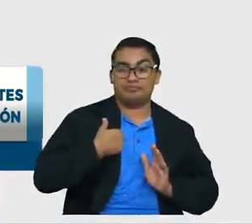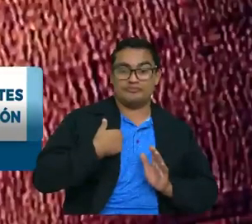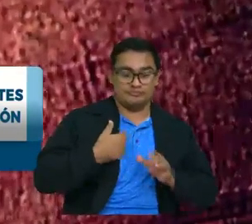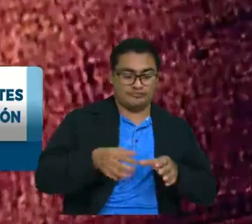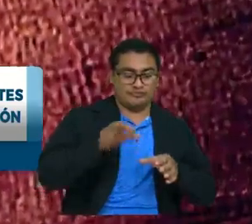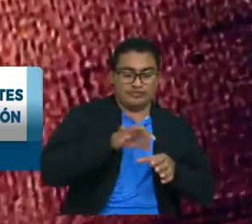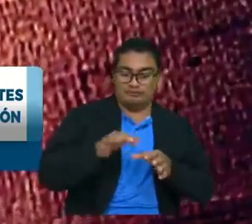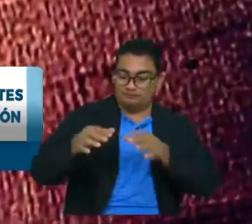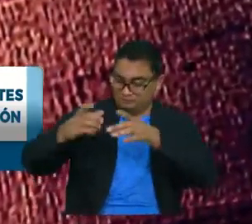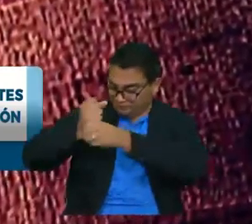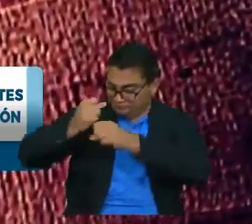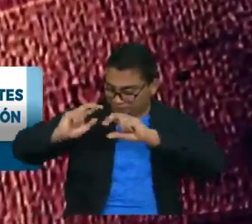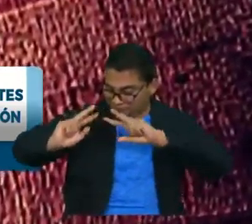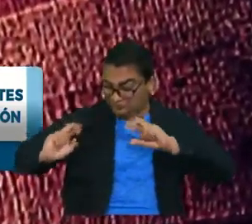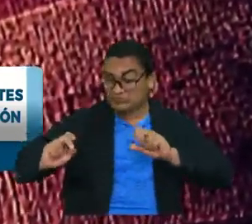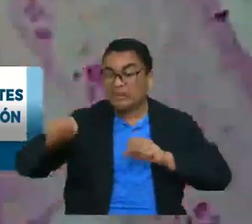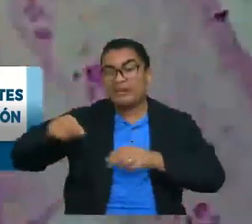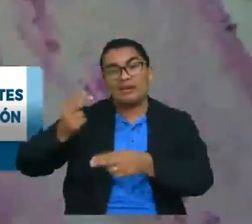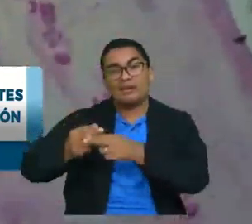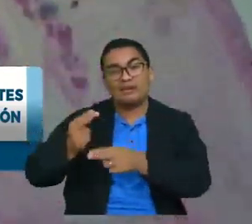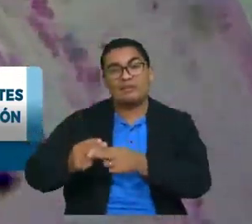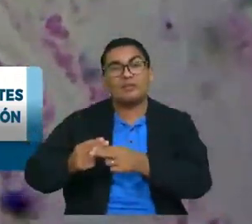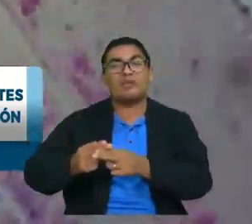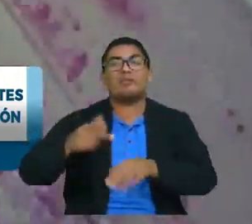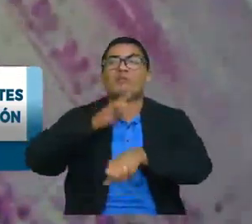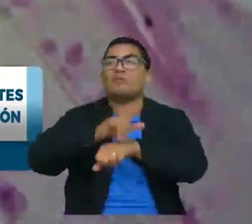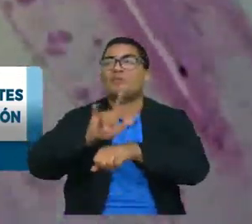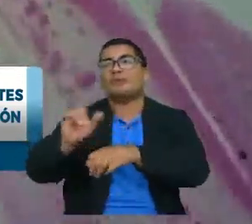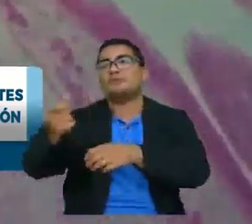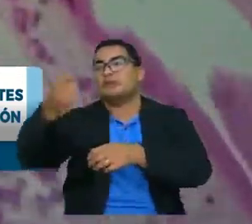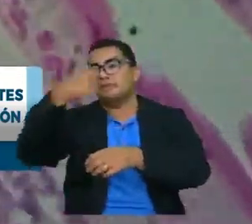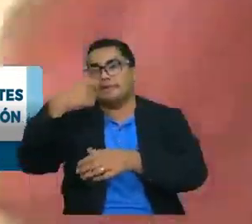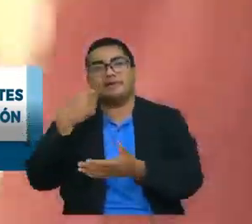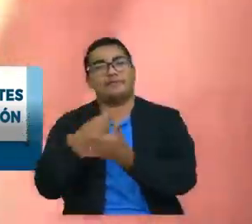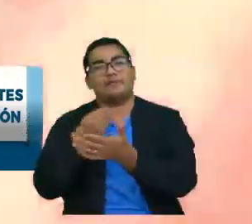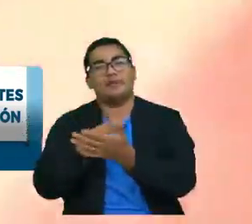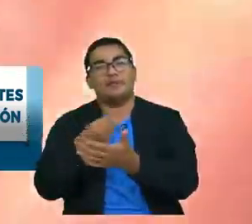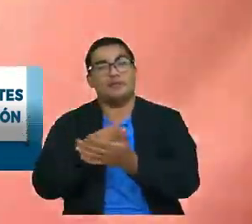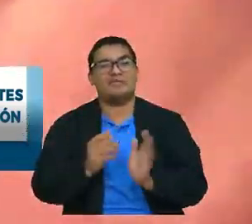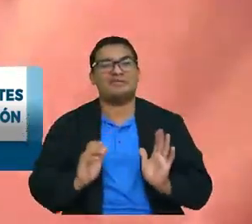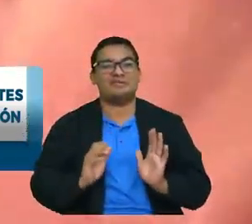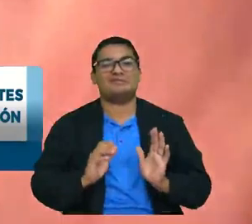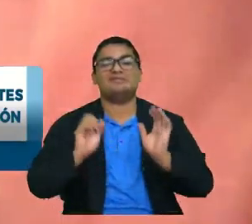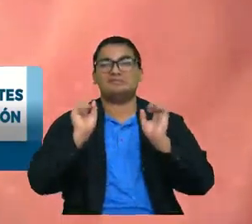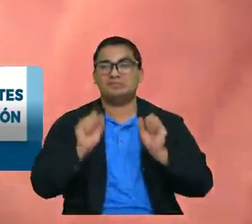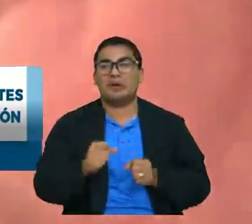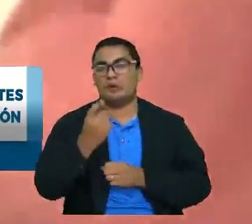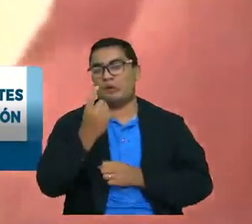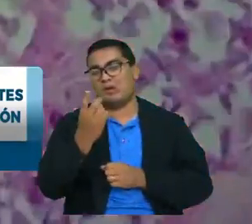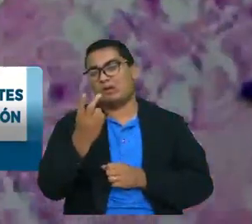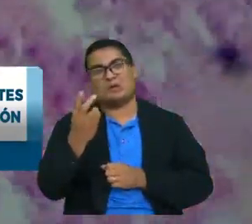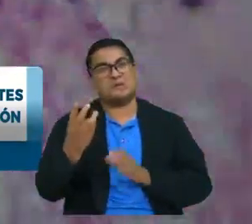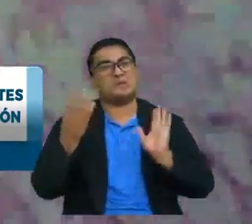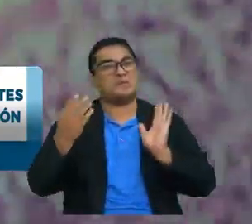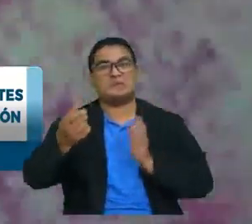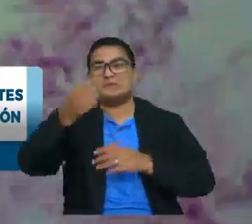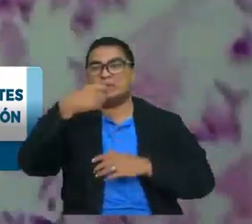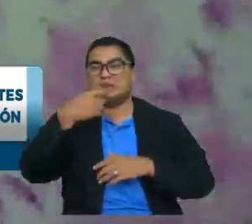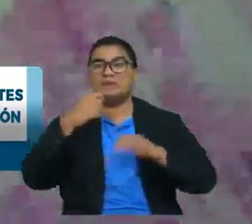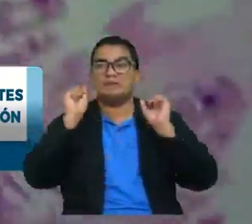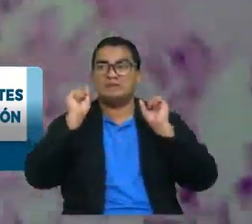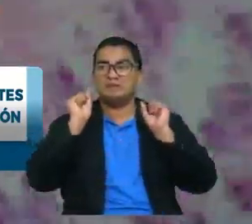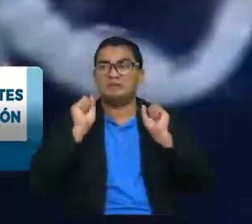de parásito. Entonces, de acuerdo a ese tipo de parásito, le das tratamiento que ya no es única dosis del antiparasitario, sino que